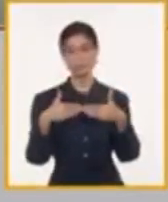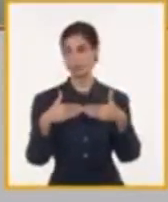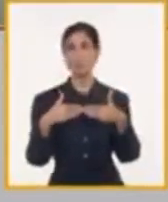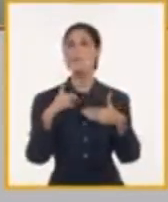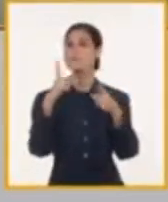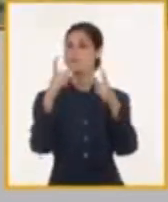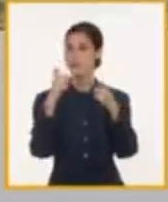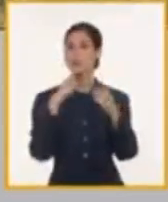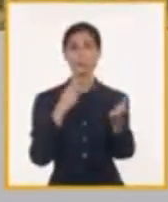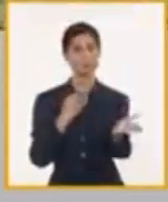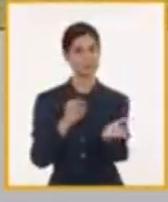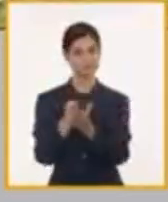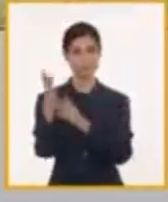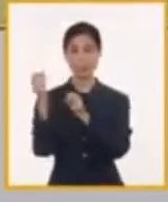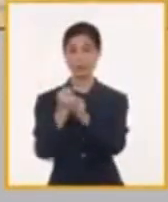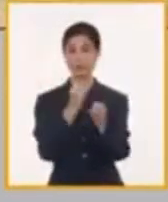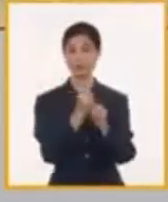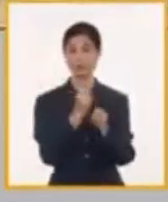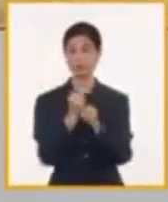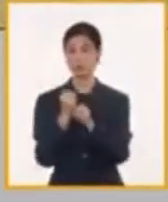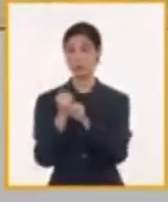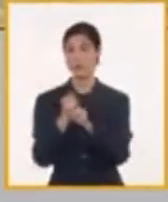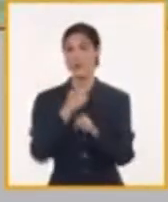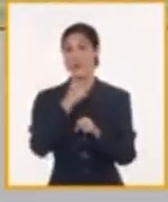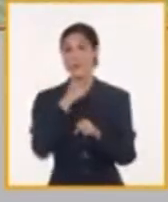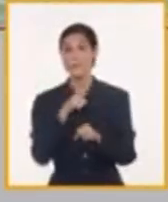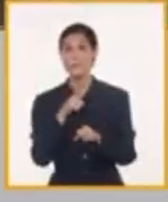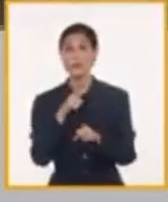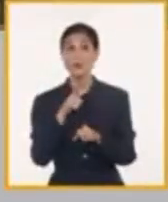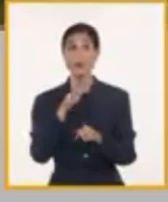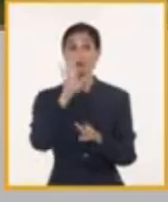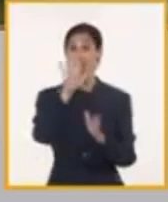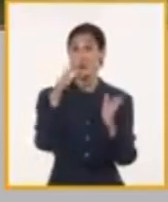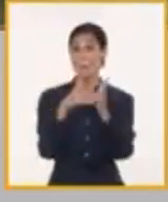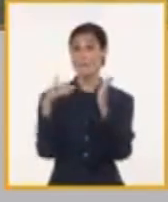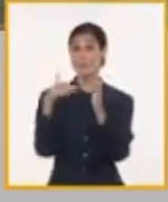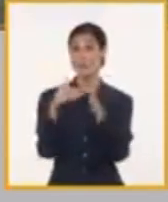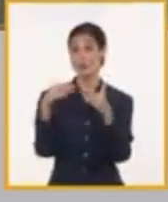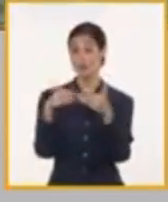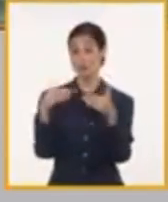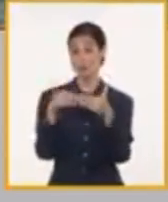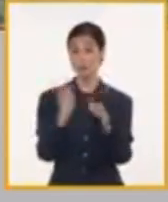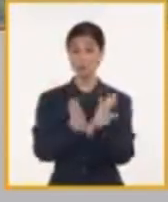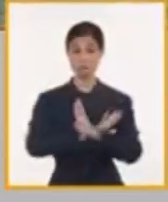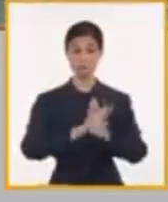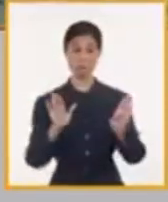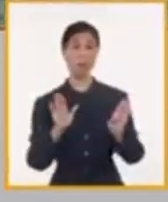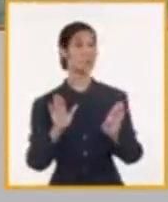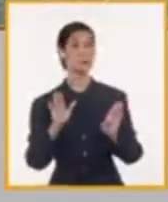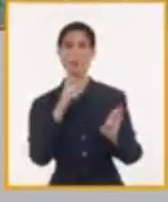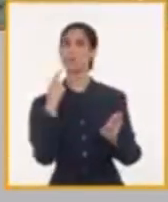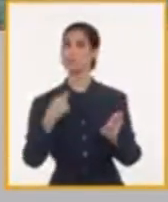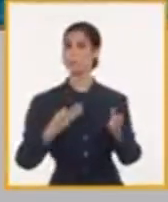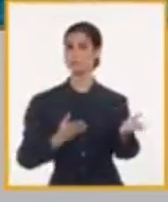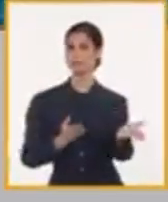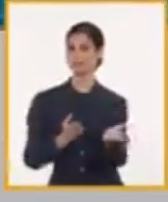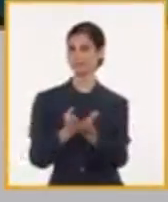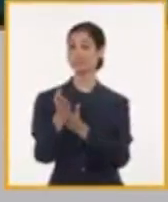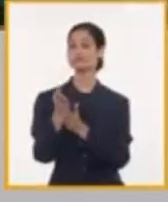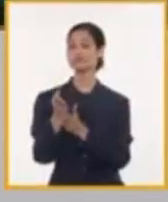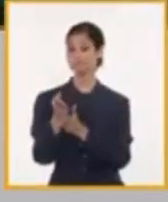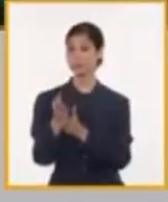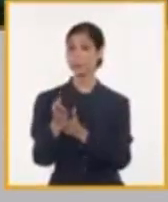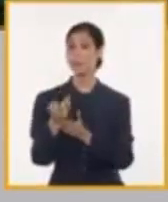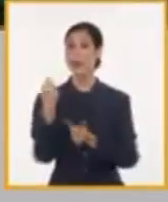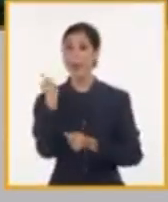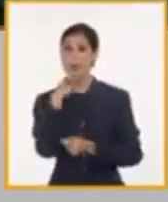hoy importamos 5 millones de dólares cuando lo logremos en lo que llega de año, porque ya esas artes están financiadas y vienen a camino. Tenemos que todos los